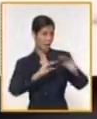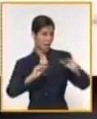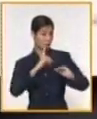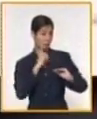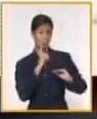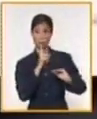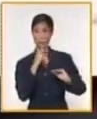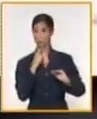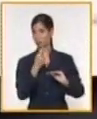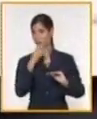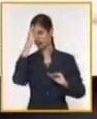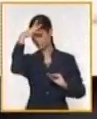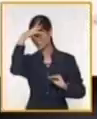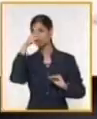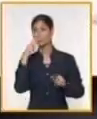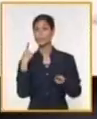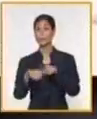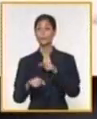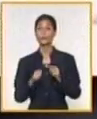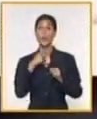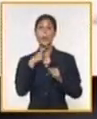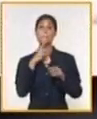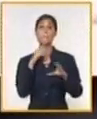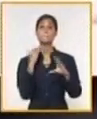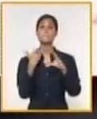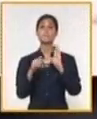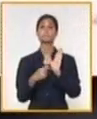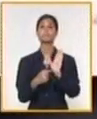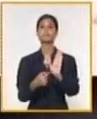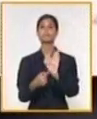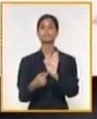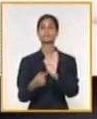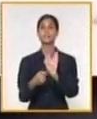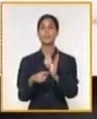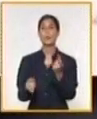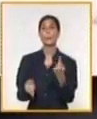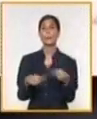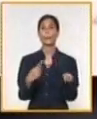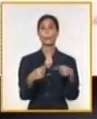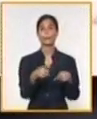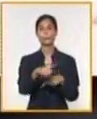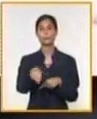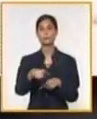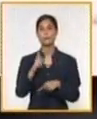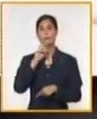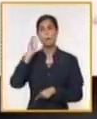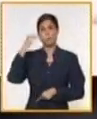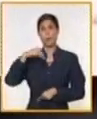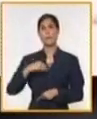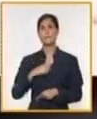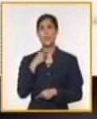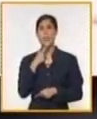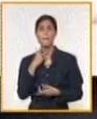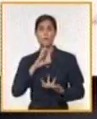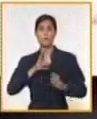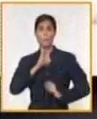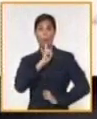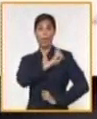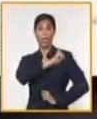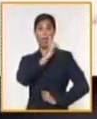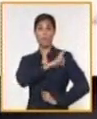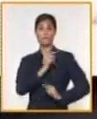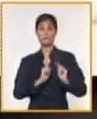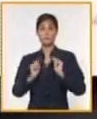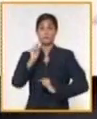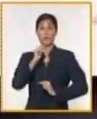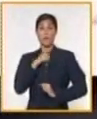rendición incondicional y se refirió a las amenazas contra Ali Khamenei. Sabemos exactamente dónde se esconde el llamado líder supremo. Es un blanco